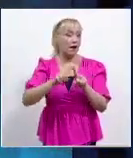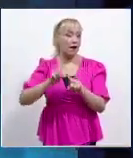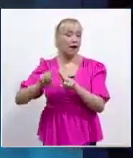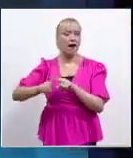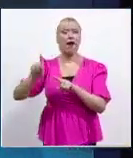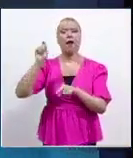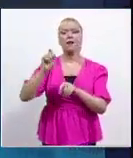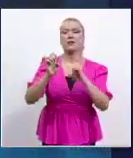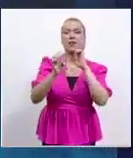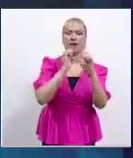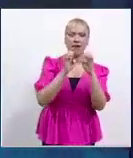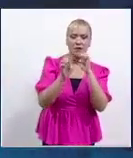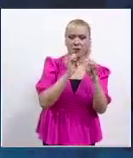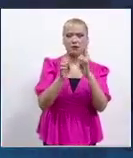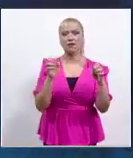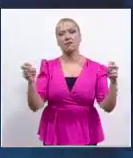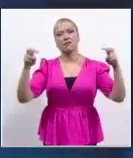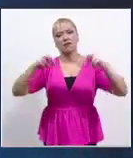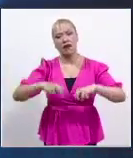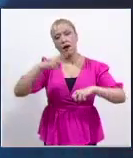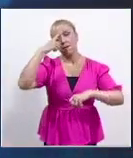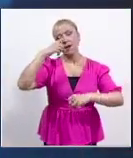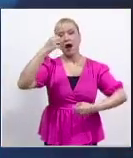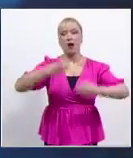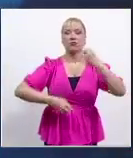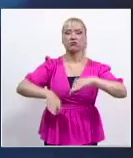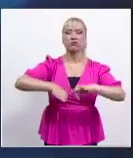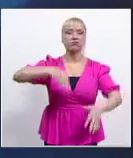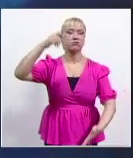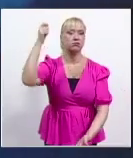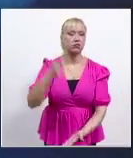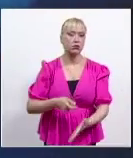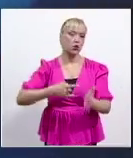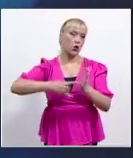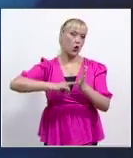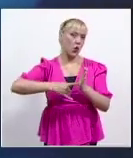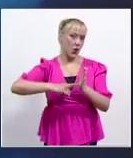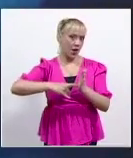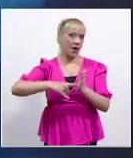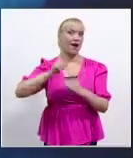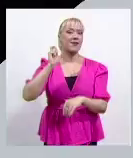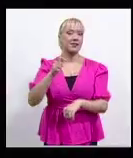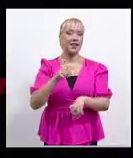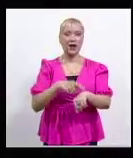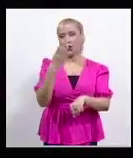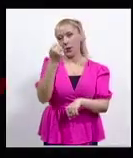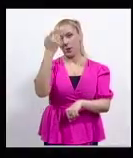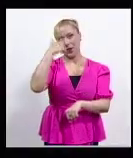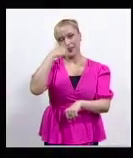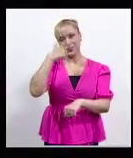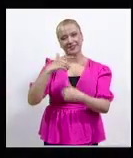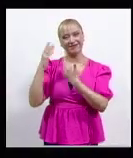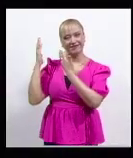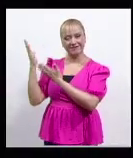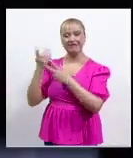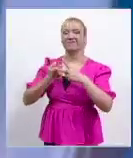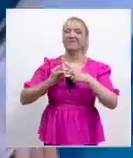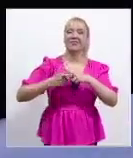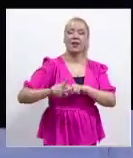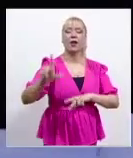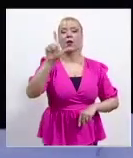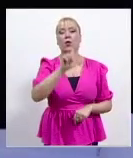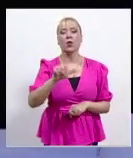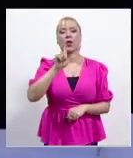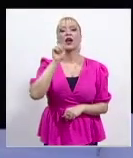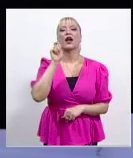de opinión con temas relacionados con la impartición de justicia en horario estelar, es decir, a las 9 de la noche. Iniciamos el lunes con